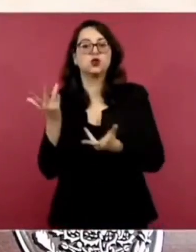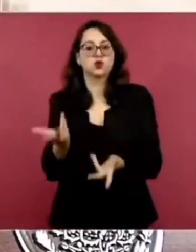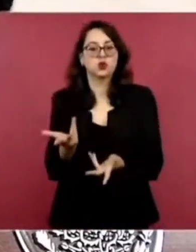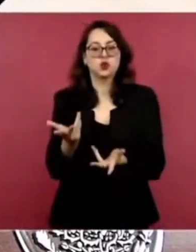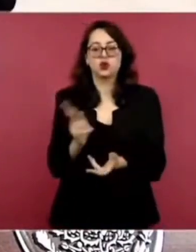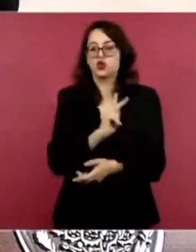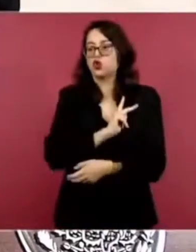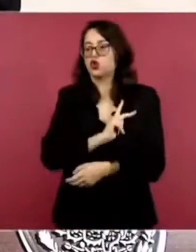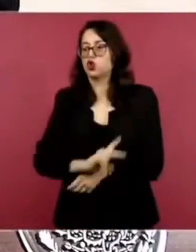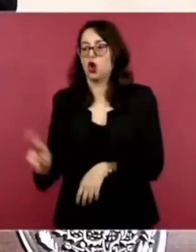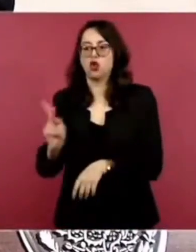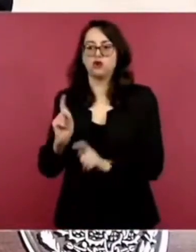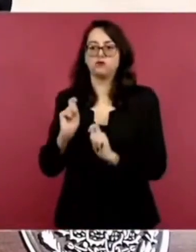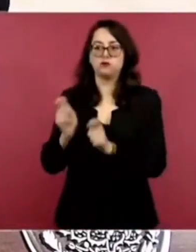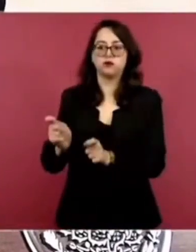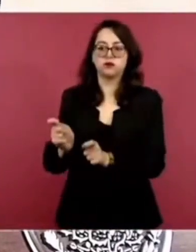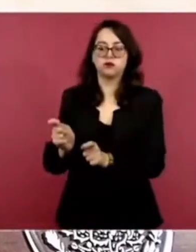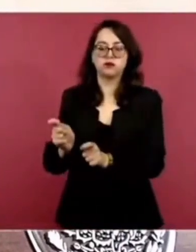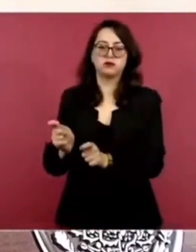de todo.